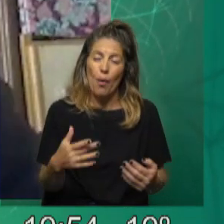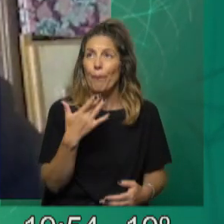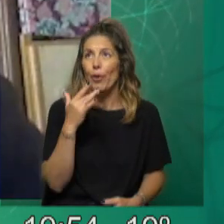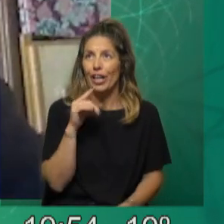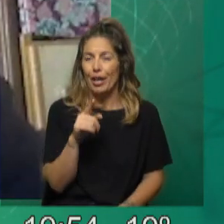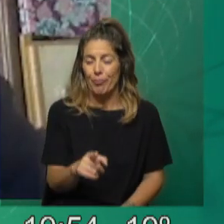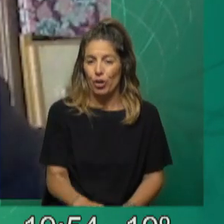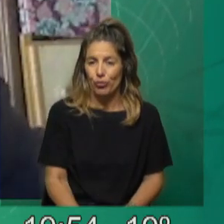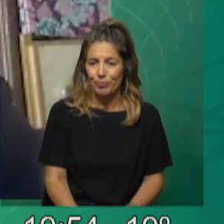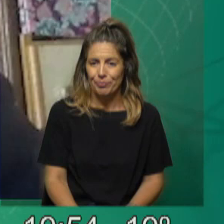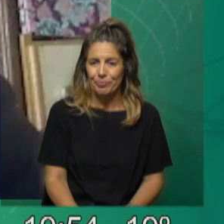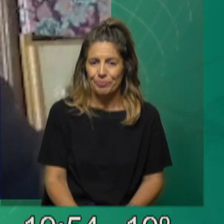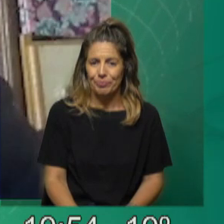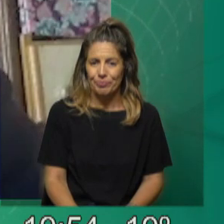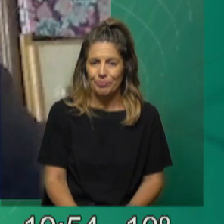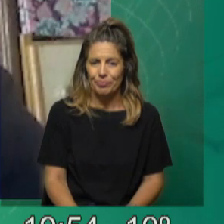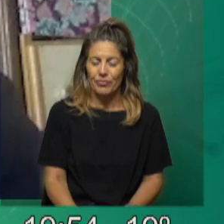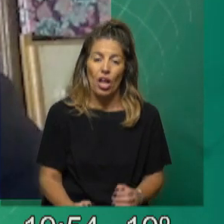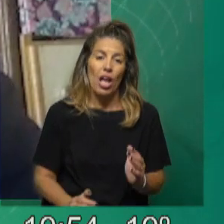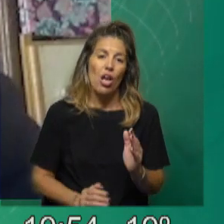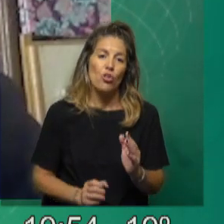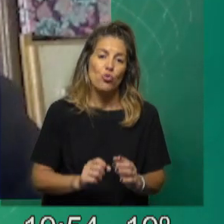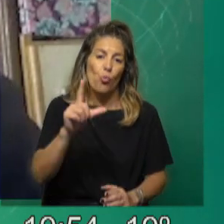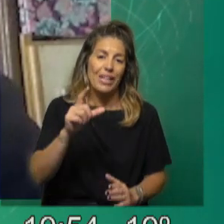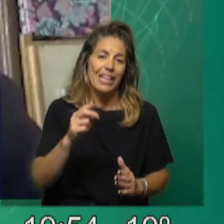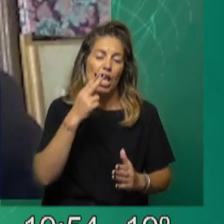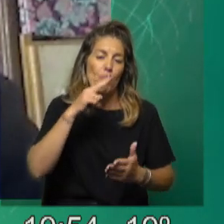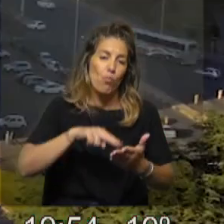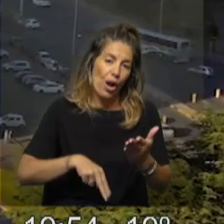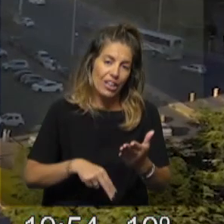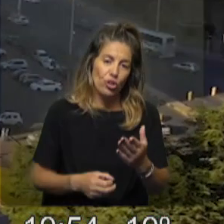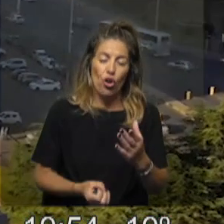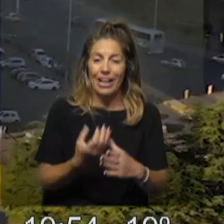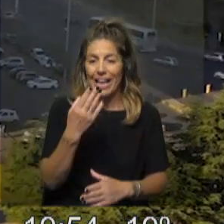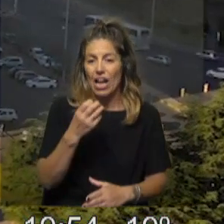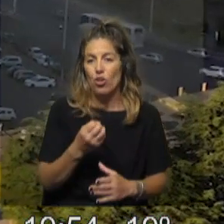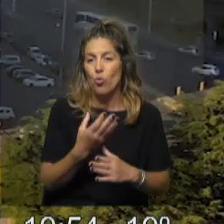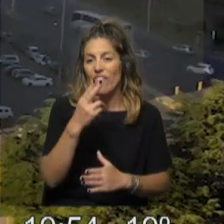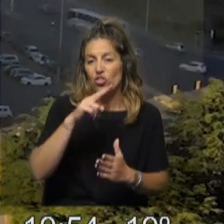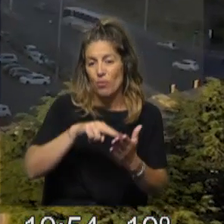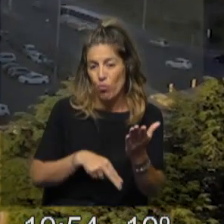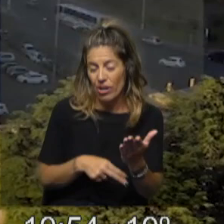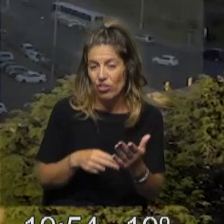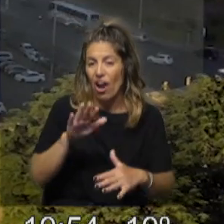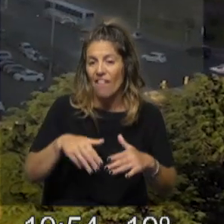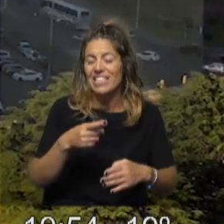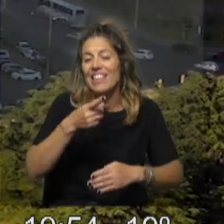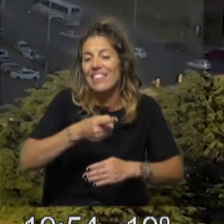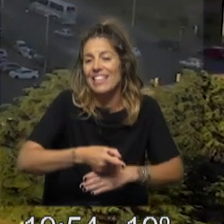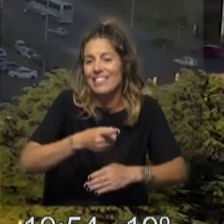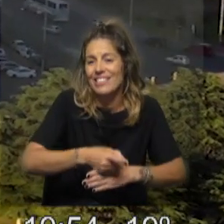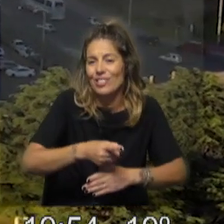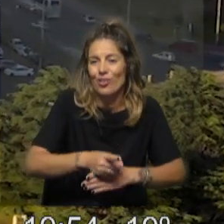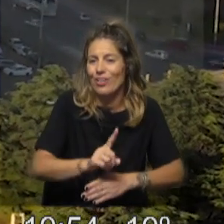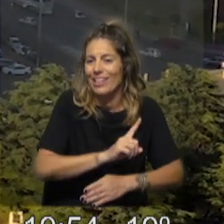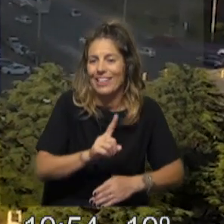Supongamos, subir impuestos, crear nuevos impuestos, a veces se toman decisiones que no